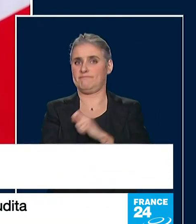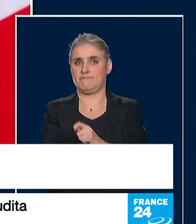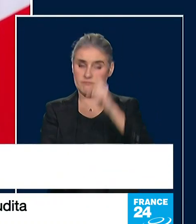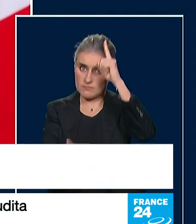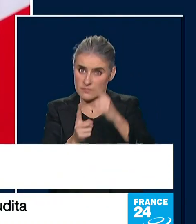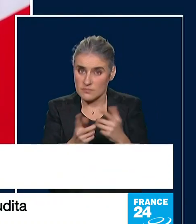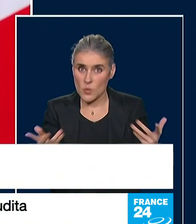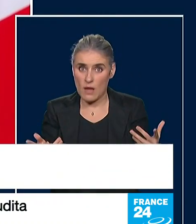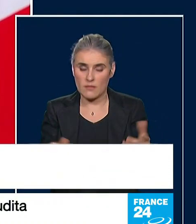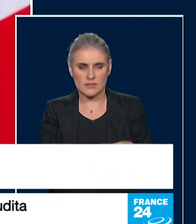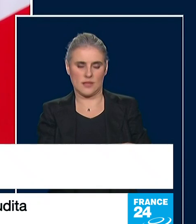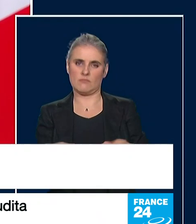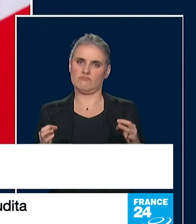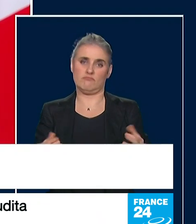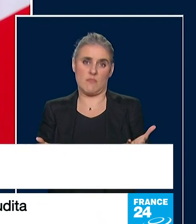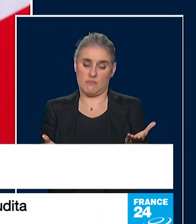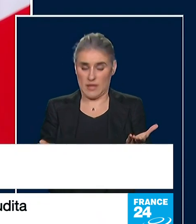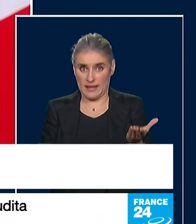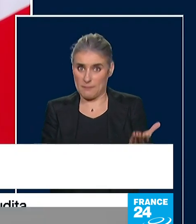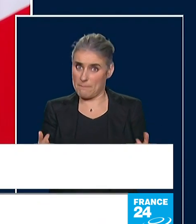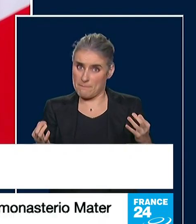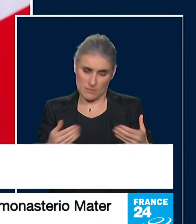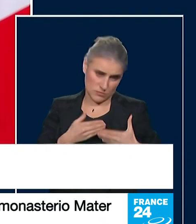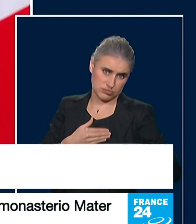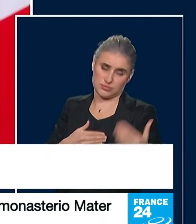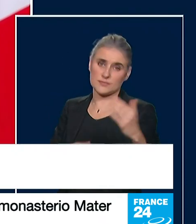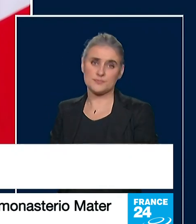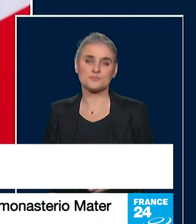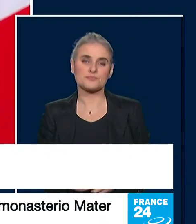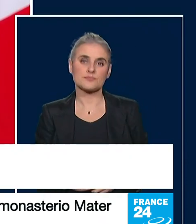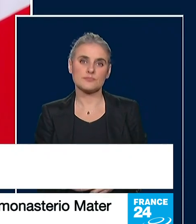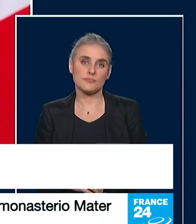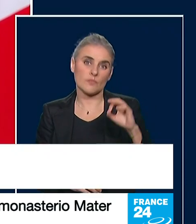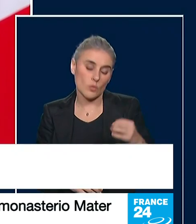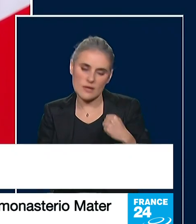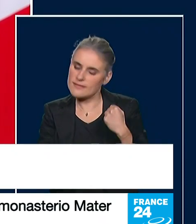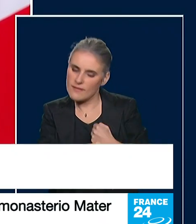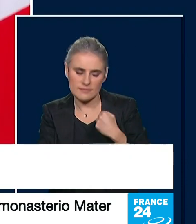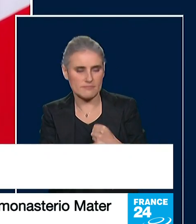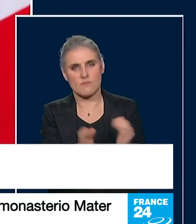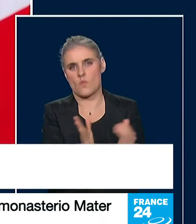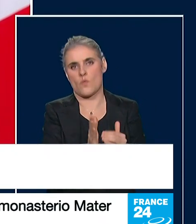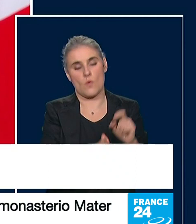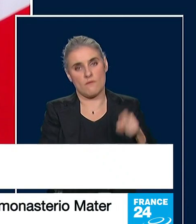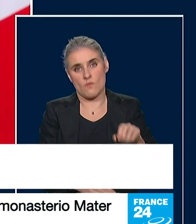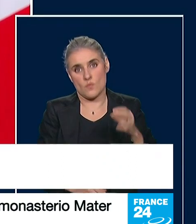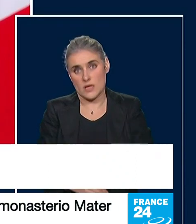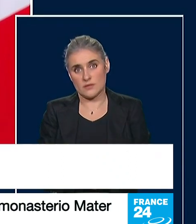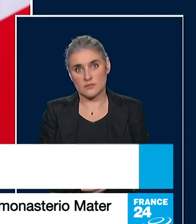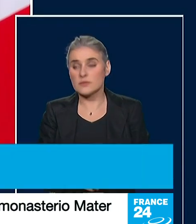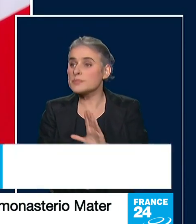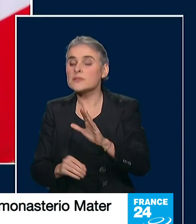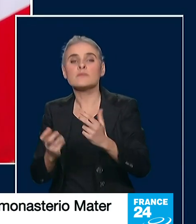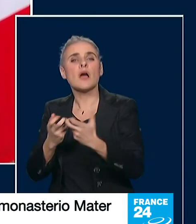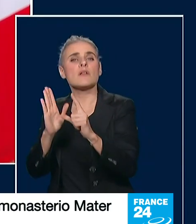este año si será el de una reforma de las pensiones que pretende equilibrar nuestro sistema para las próximas décadas Tenemos que trabajar más este